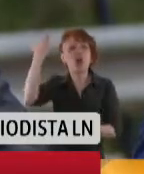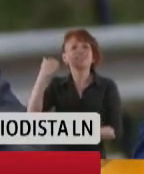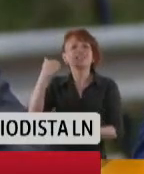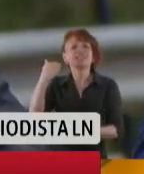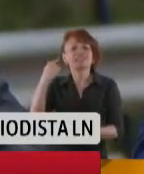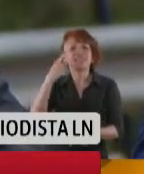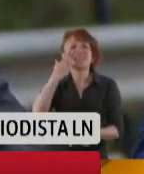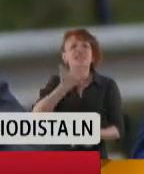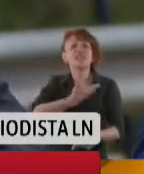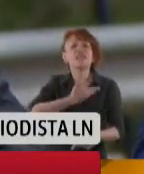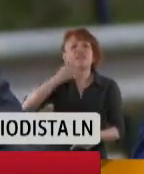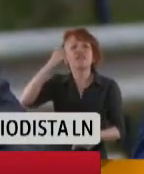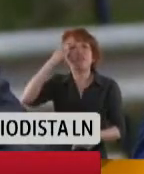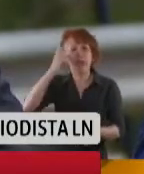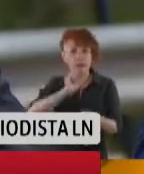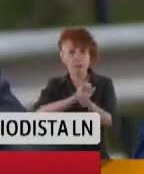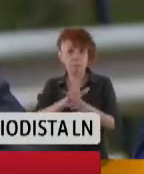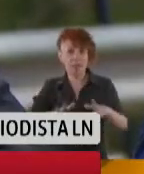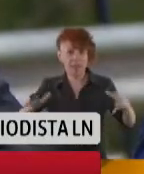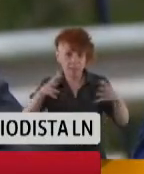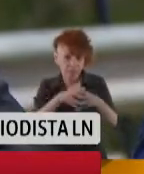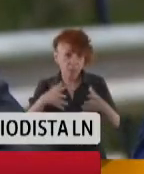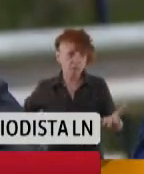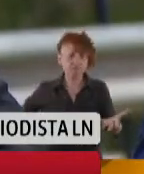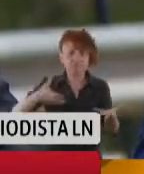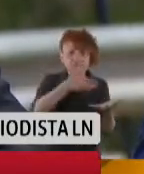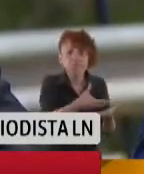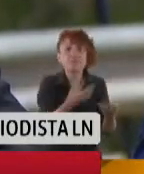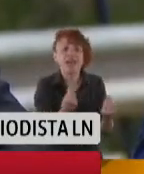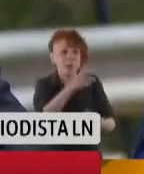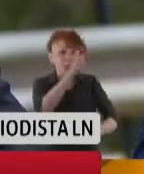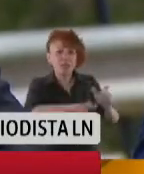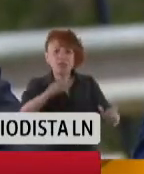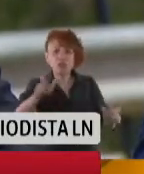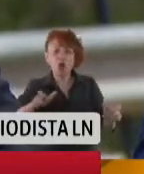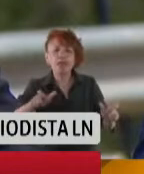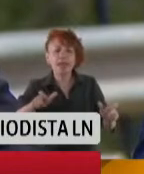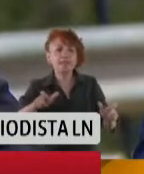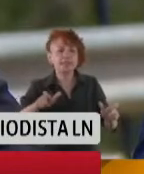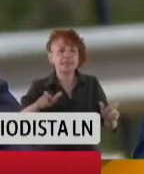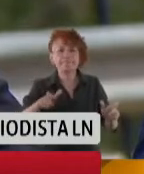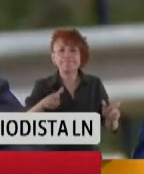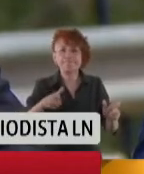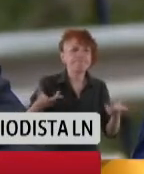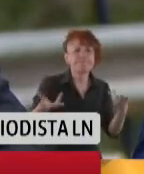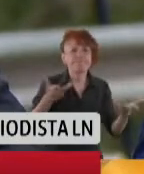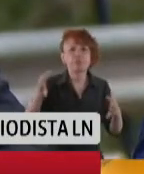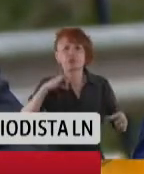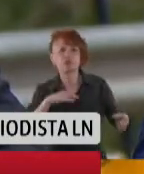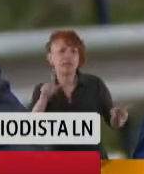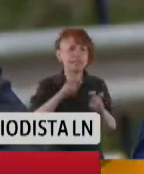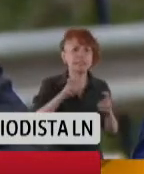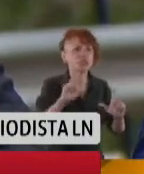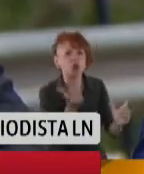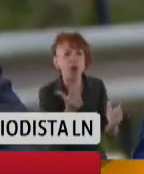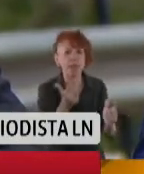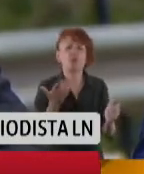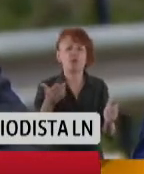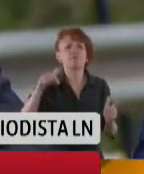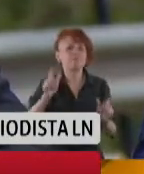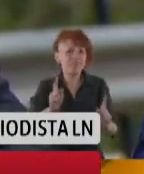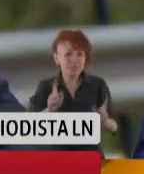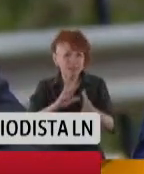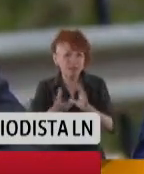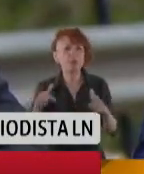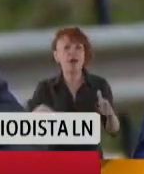y sobre todo del kirchnerismo como candidato principal. Y eso hoy nos está corroborando. Más allá de que él haya logrado calmar una